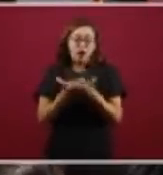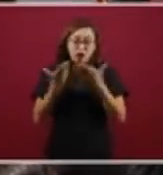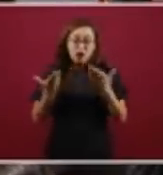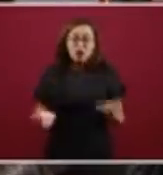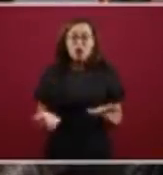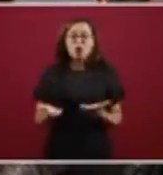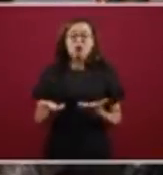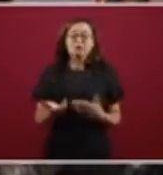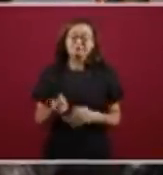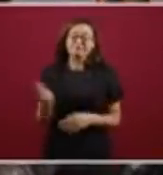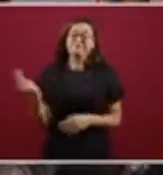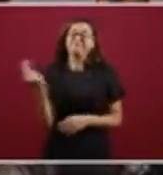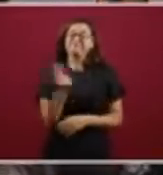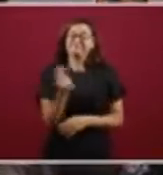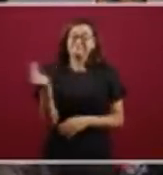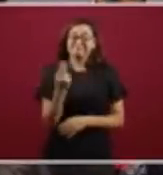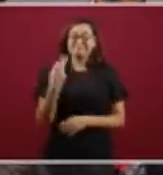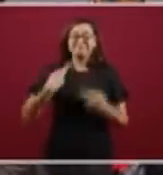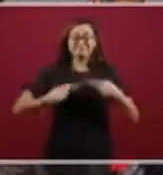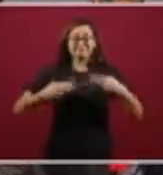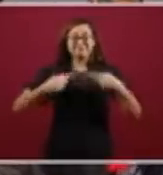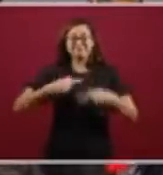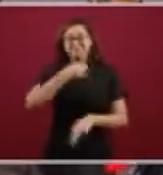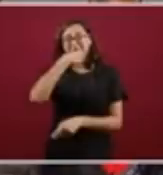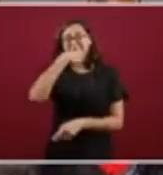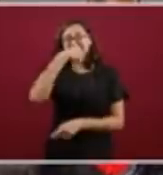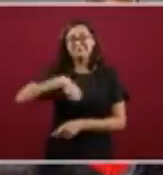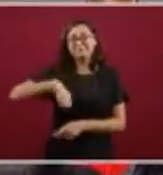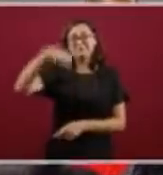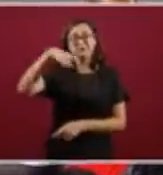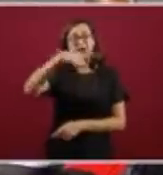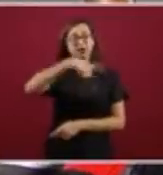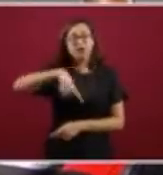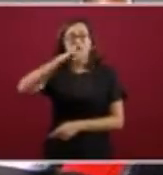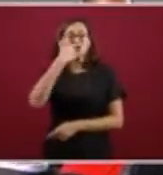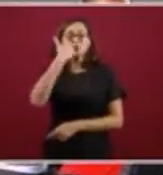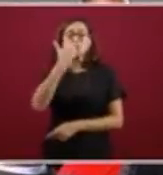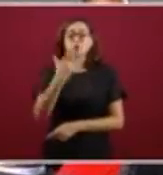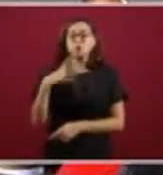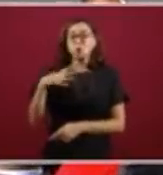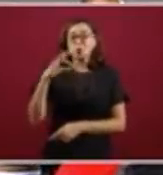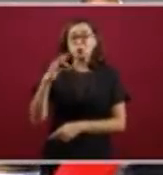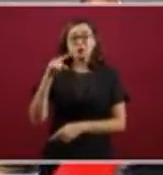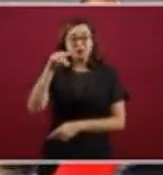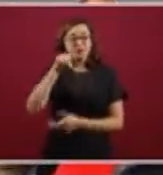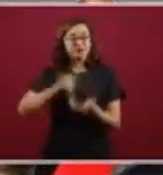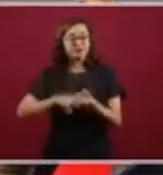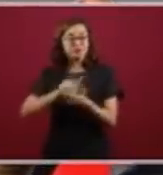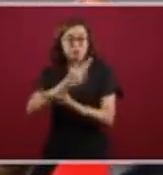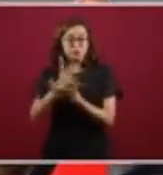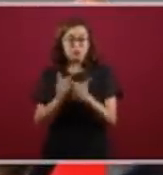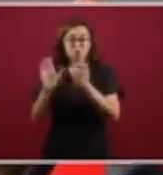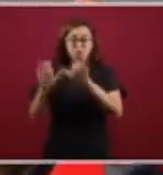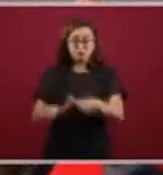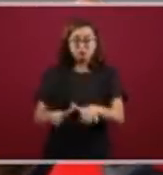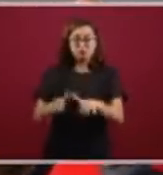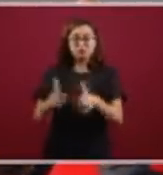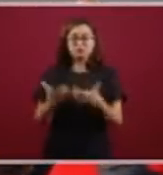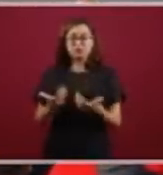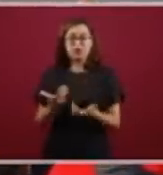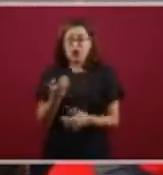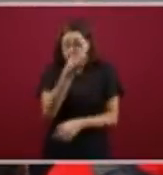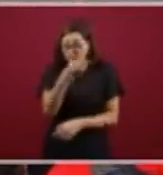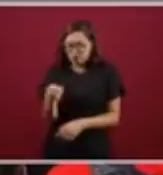apoyándonos mucho en los adultos mayores, que de manera voluntaria los que están en este programa, no es una